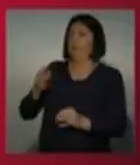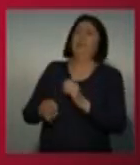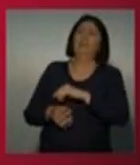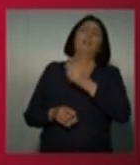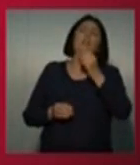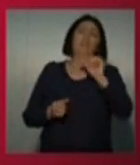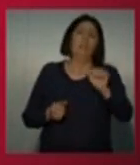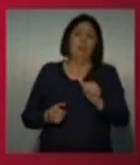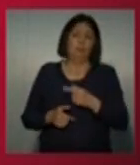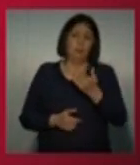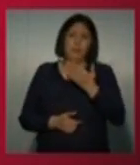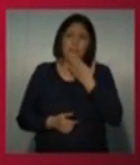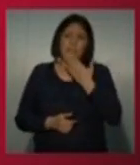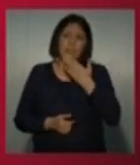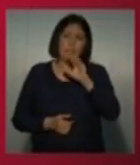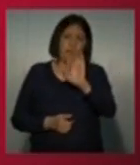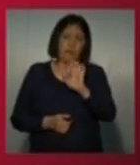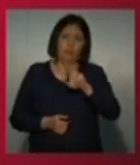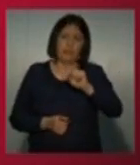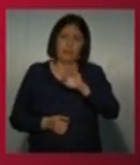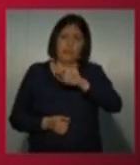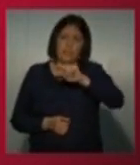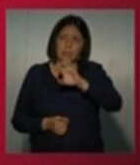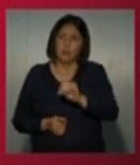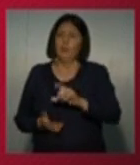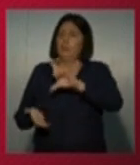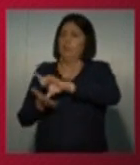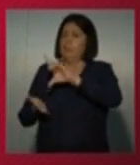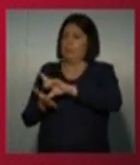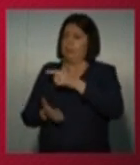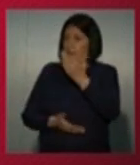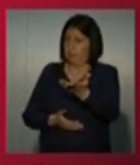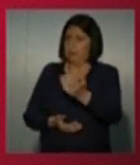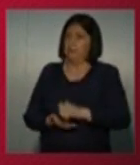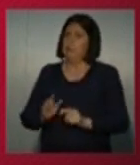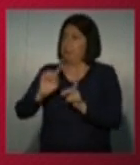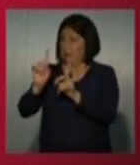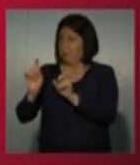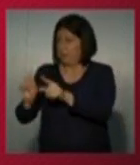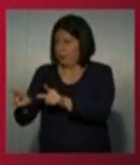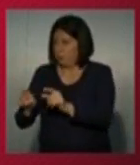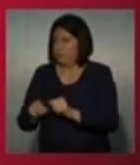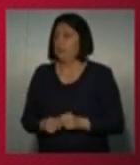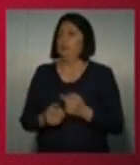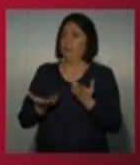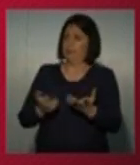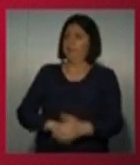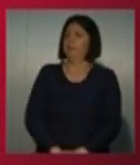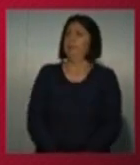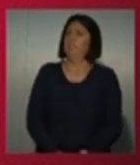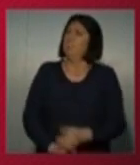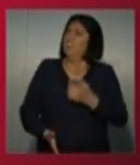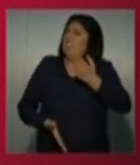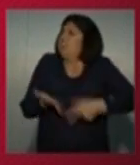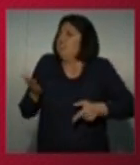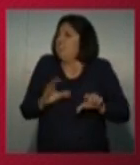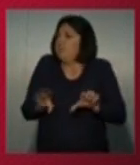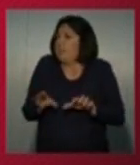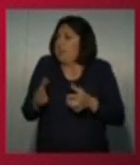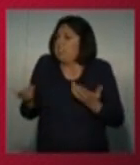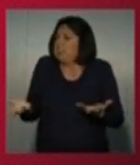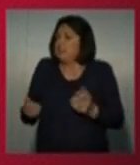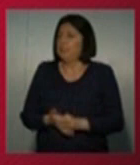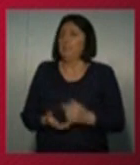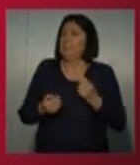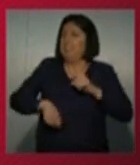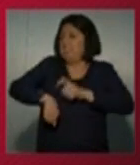José Fernando Salinas Camino, de Lima. Y la pregunta es la siguiente: ¿qué acciones efectivas y en